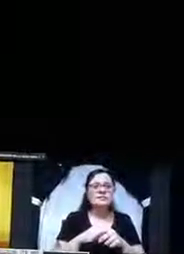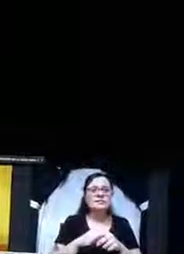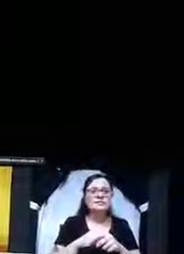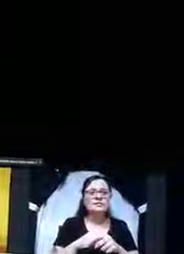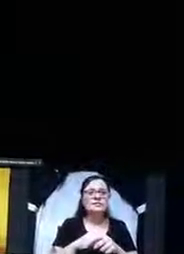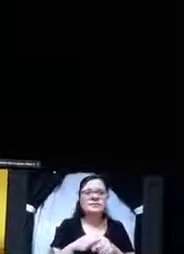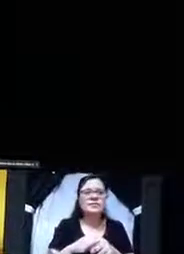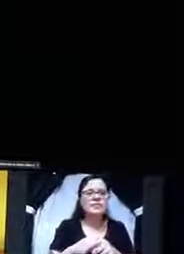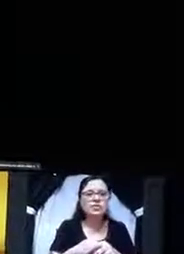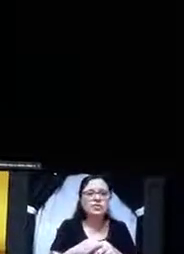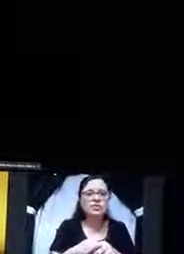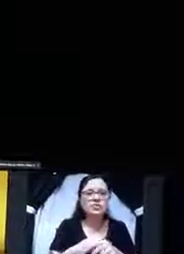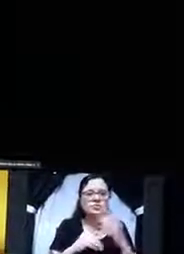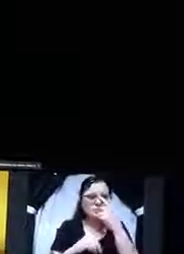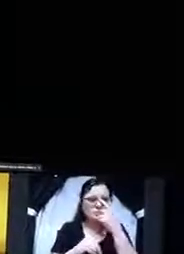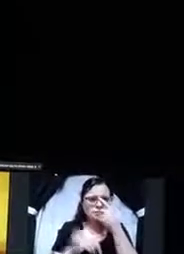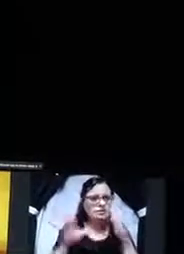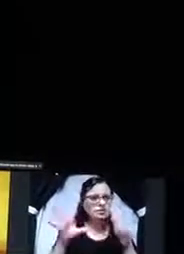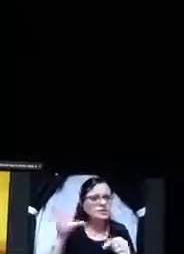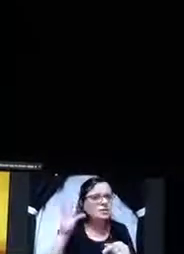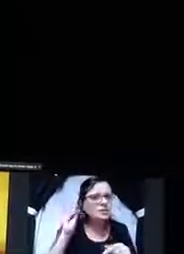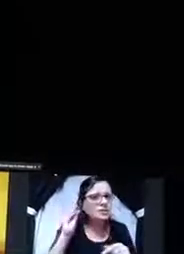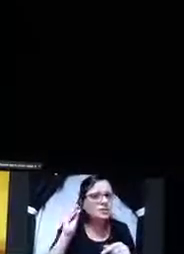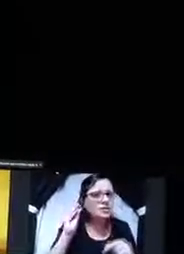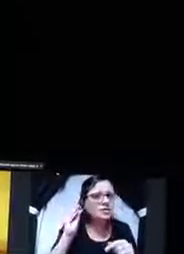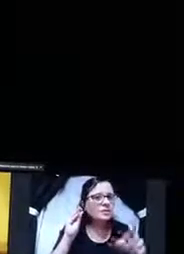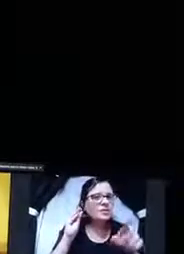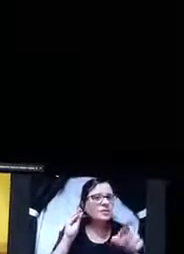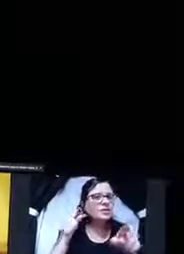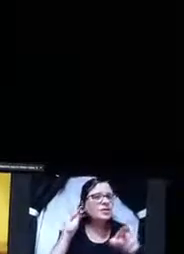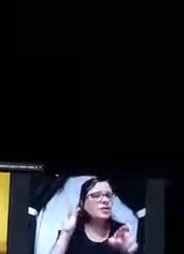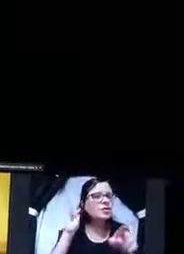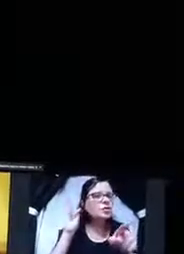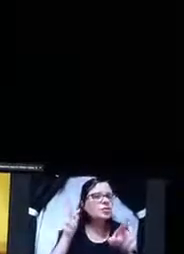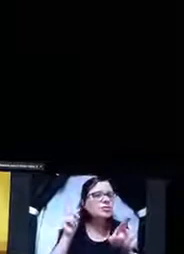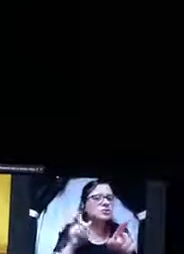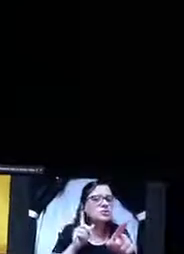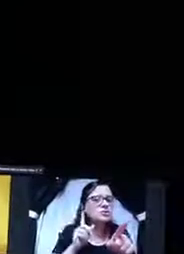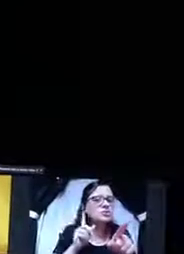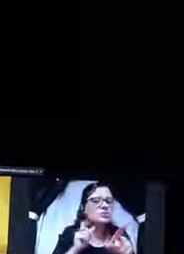¿no? Estamos hablando del sensorial, o sea, hay un canal propio de aprendizaje.